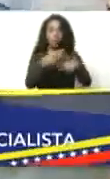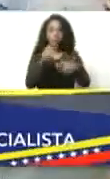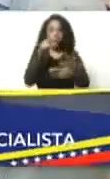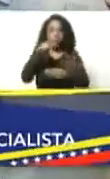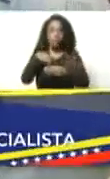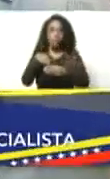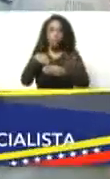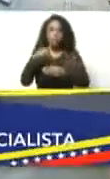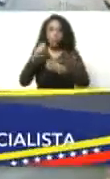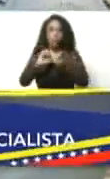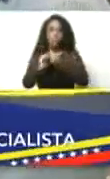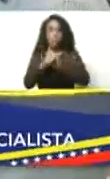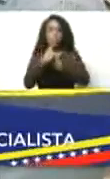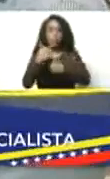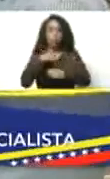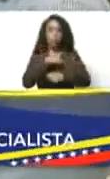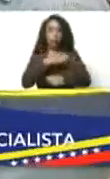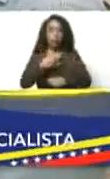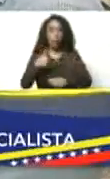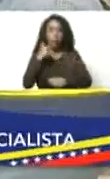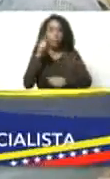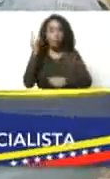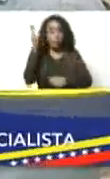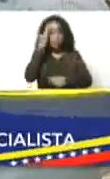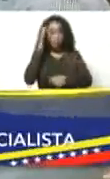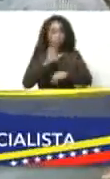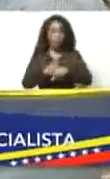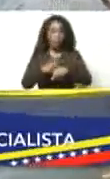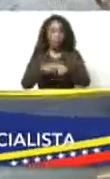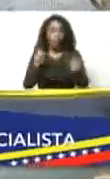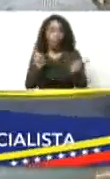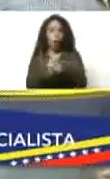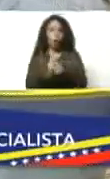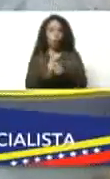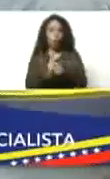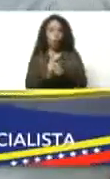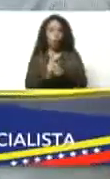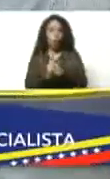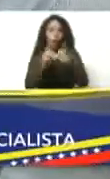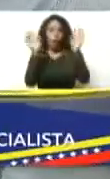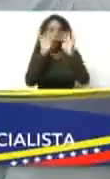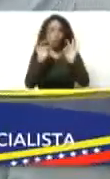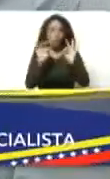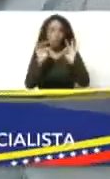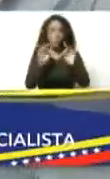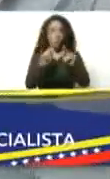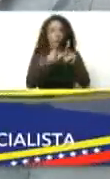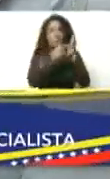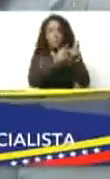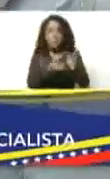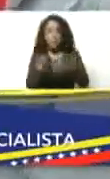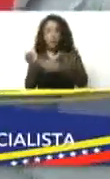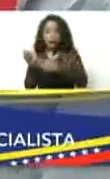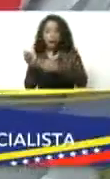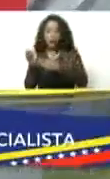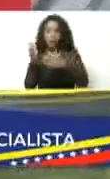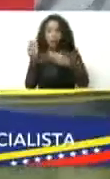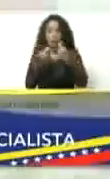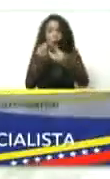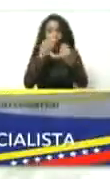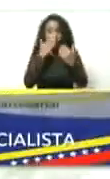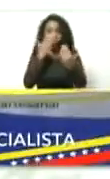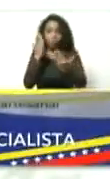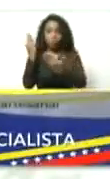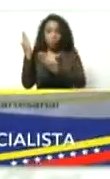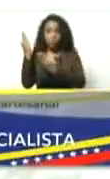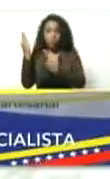es muy importante, presidente. Aquí queremos recalcar, porque sabemos que el tiempo en televisión es corto, la metodología del plan. Metodología. Metodología. Vamos a ver la